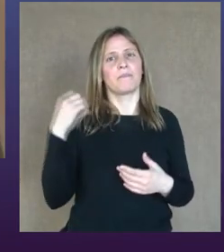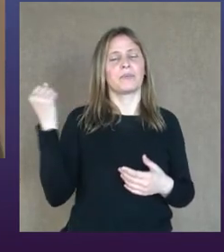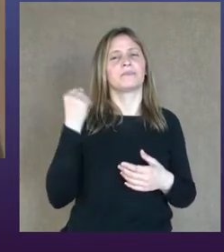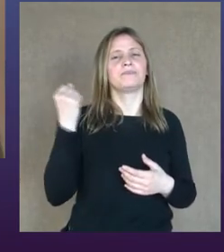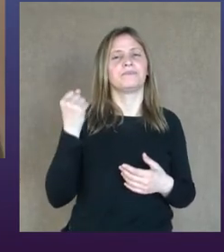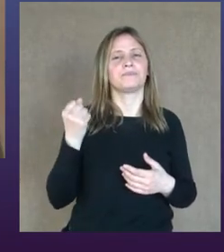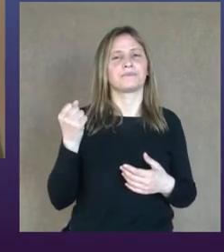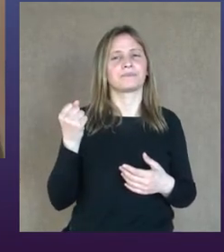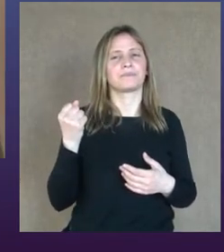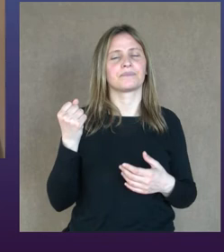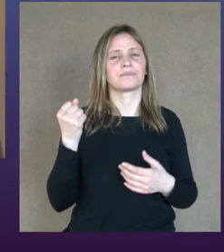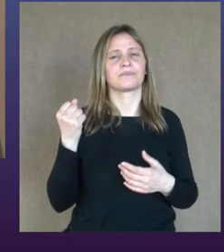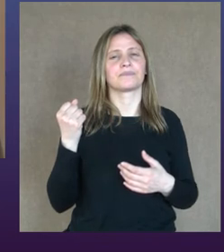Sí.